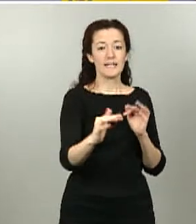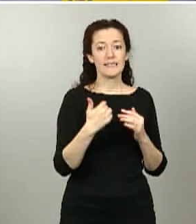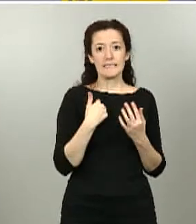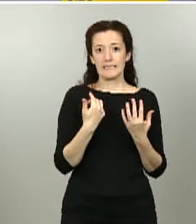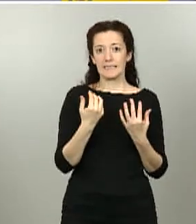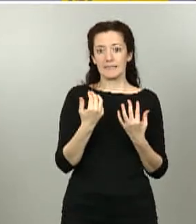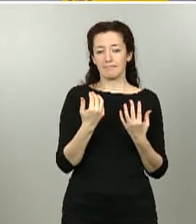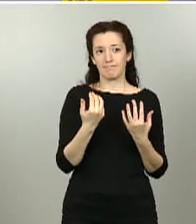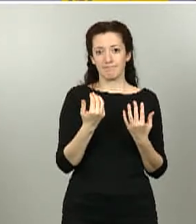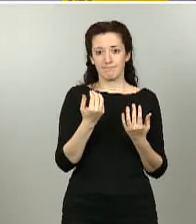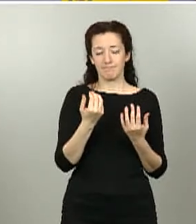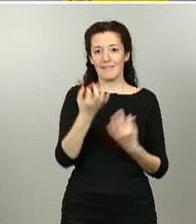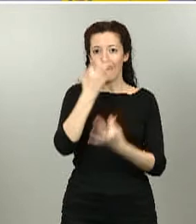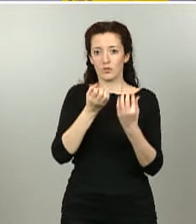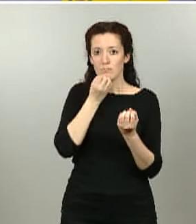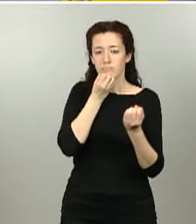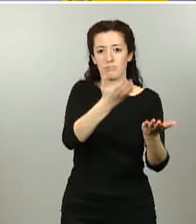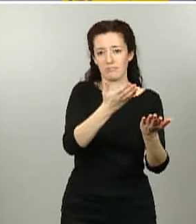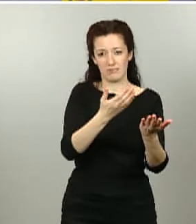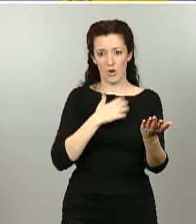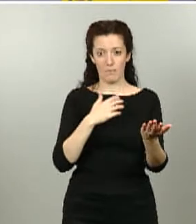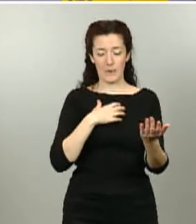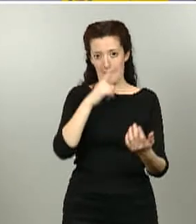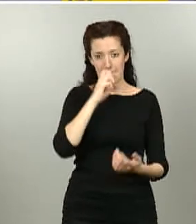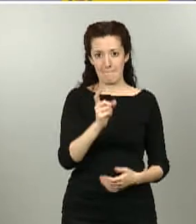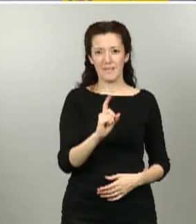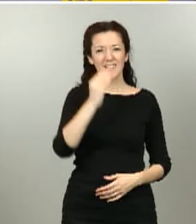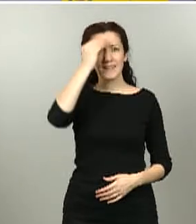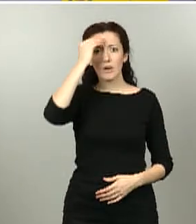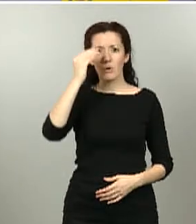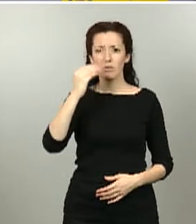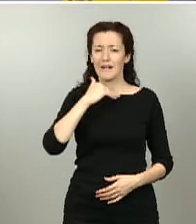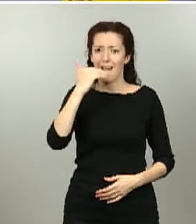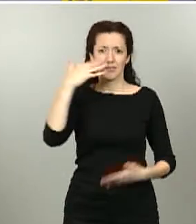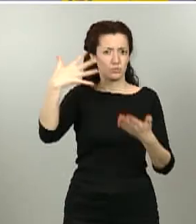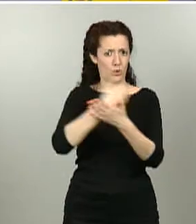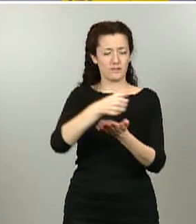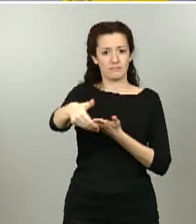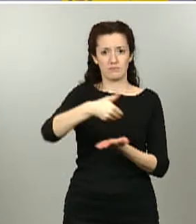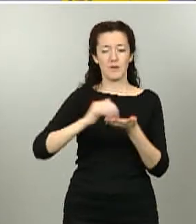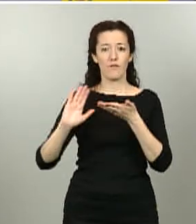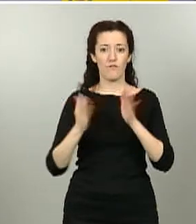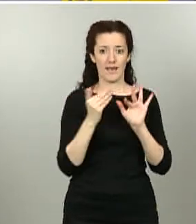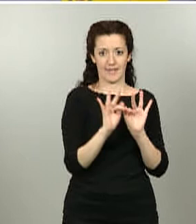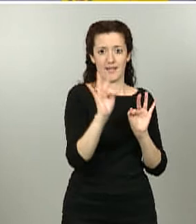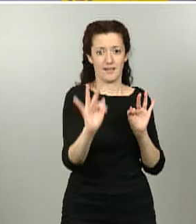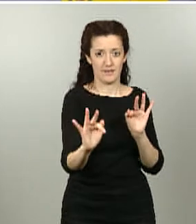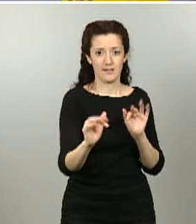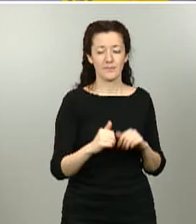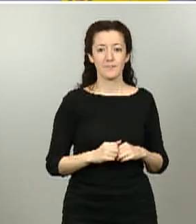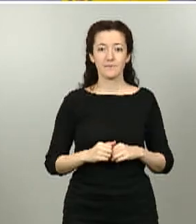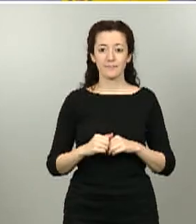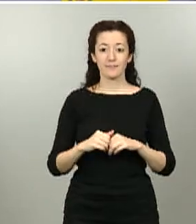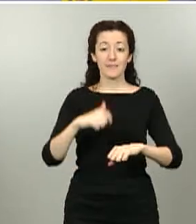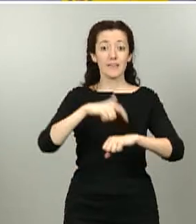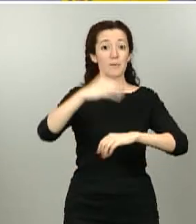porque no lo recuerdo. Sí que creo que han sido prácticamente todas. El plazo, digamos que somos hasta cierto punto en mi